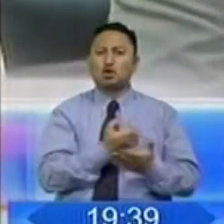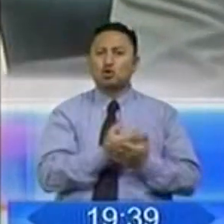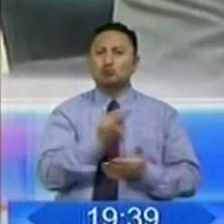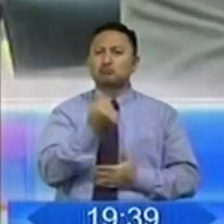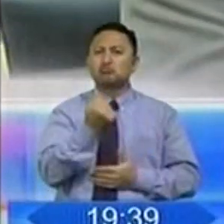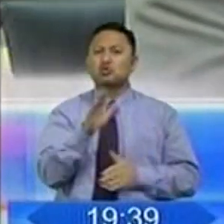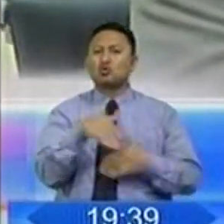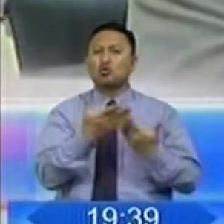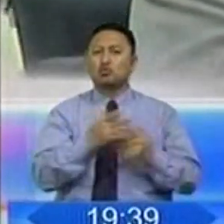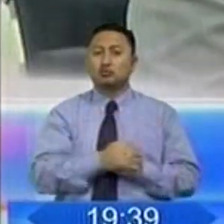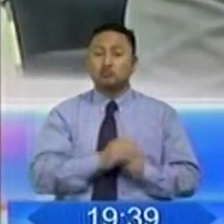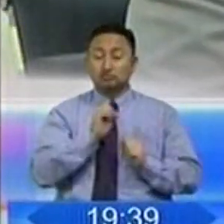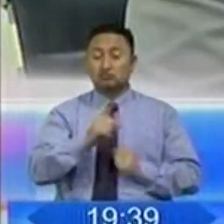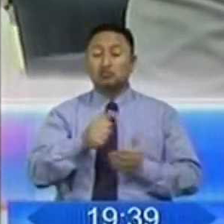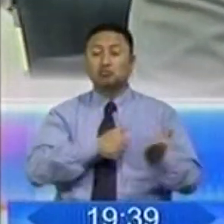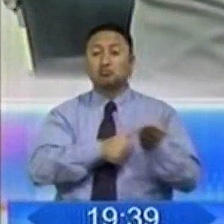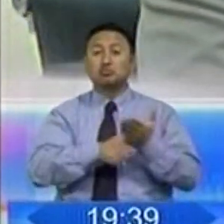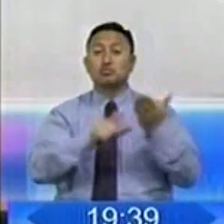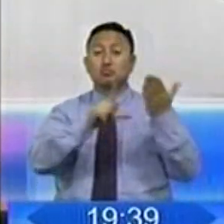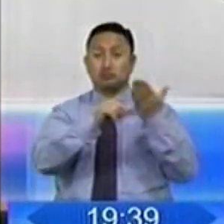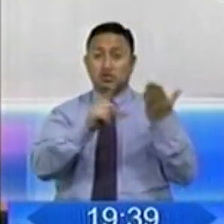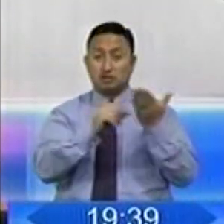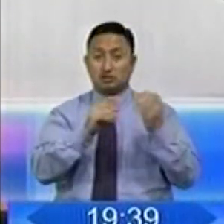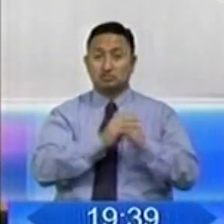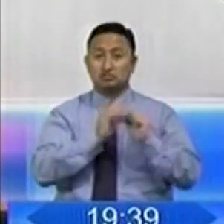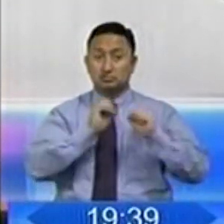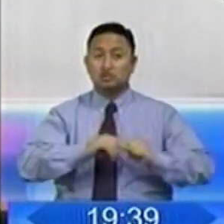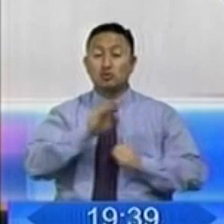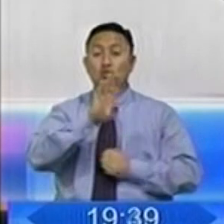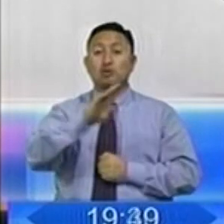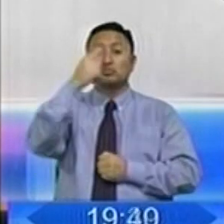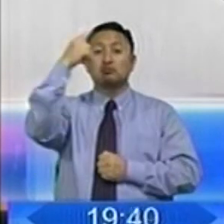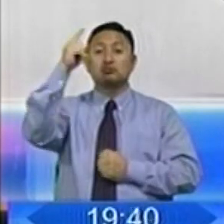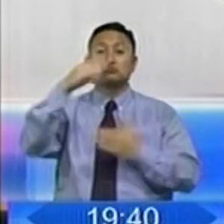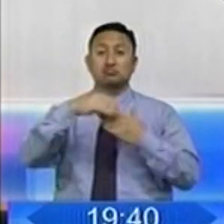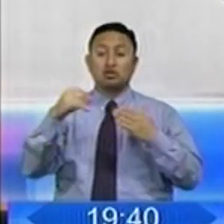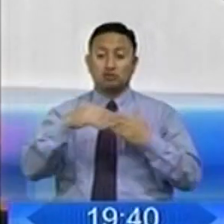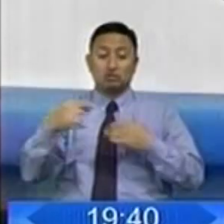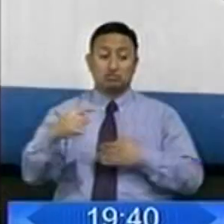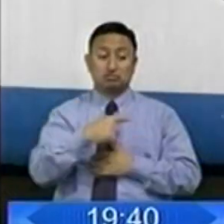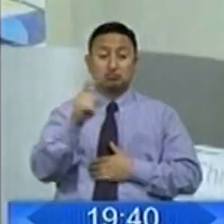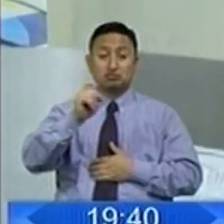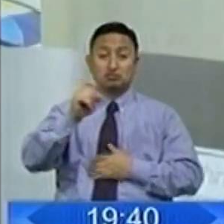mantiene conversaciones con el Ministerio de Finanzas sobre los $4 millones